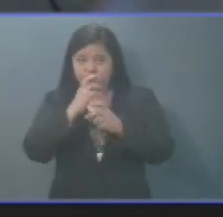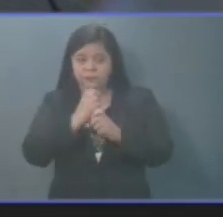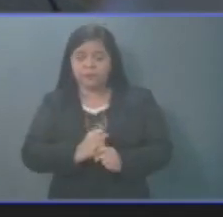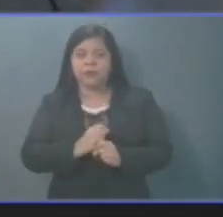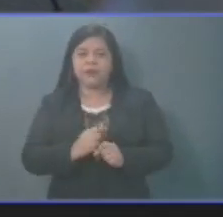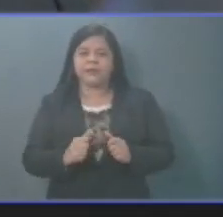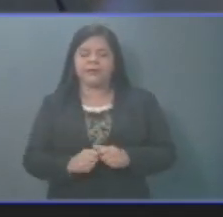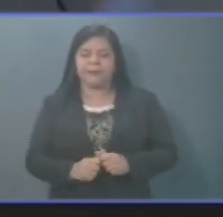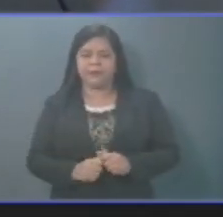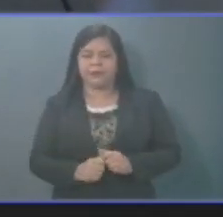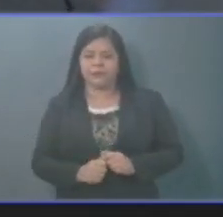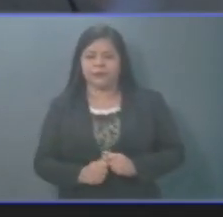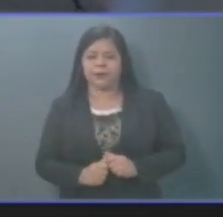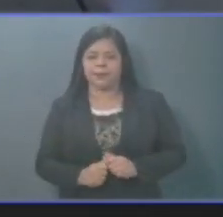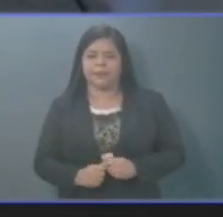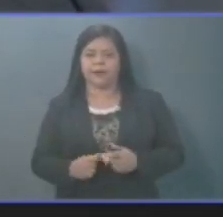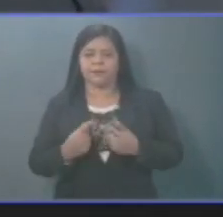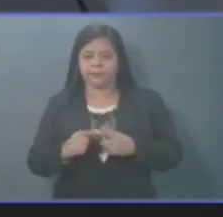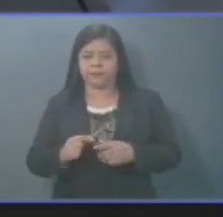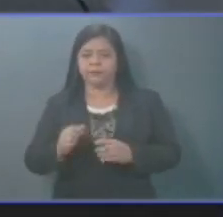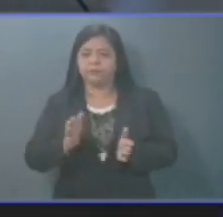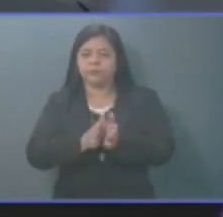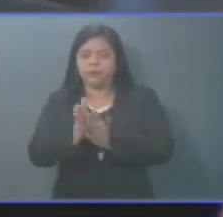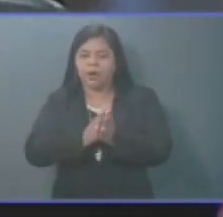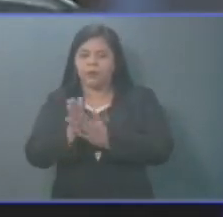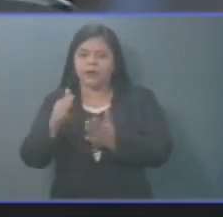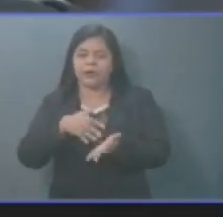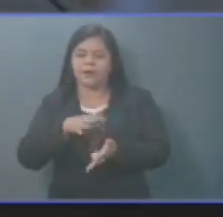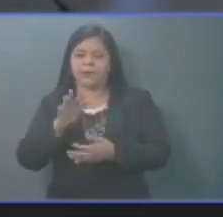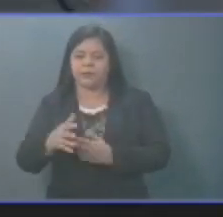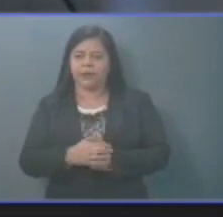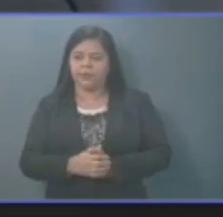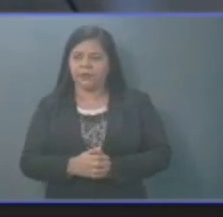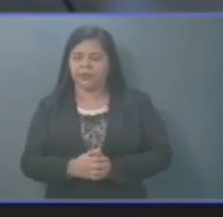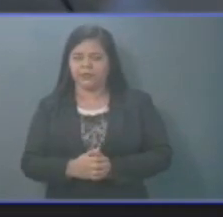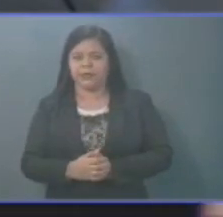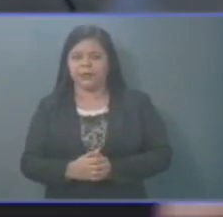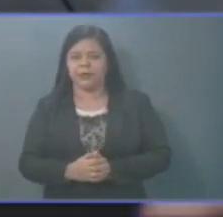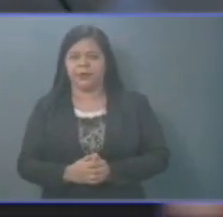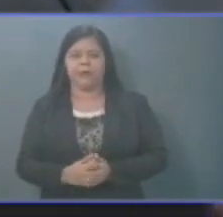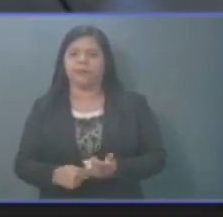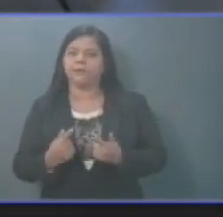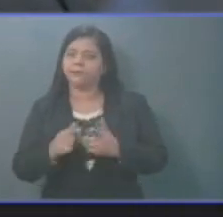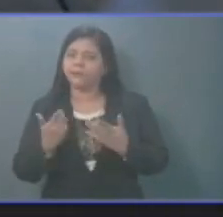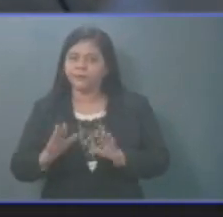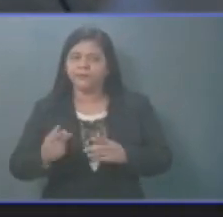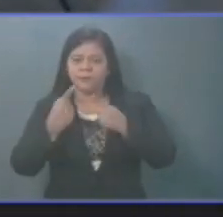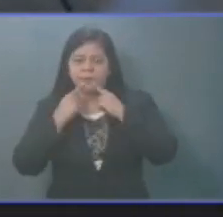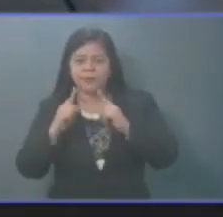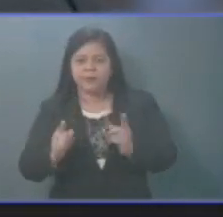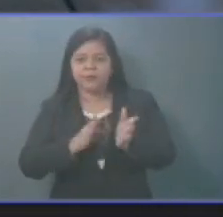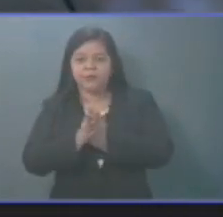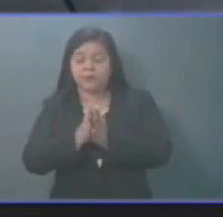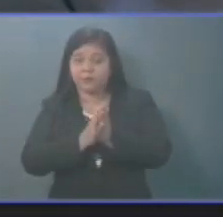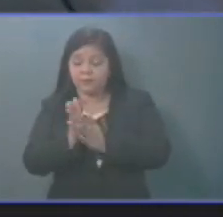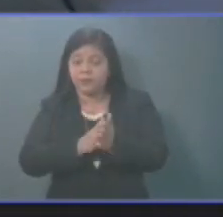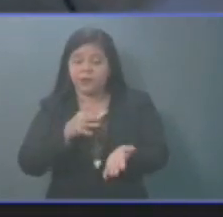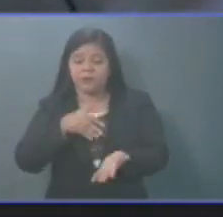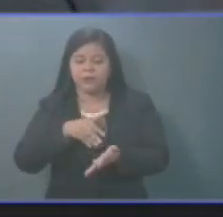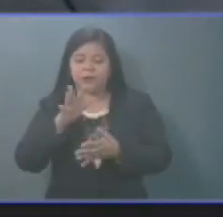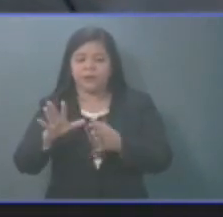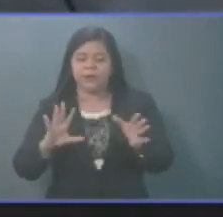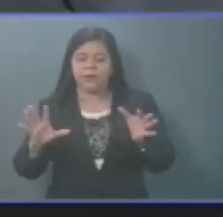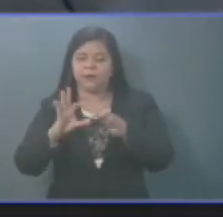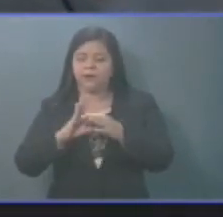privado. Interés público. Artículo 2. Se declara de interés público la